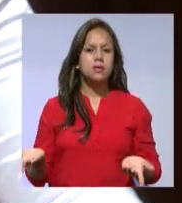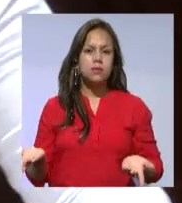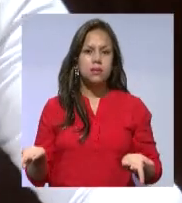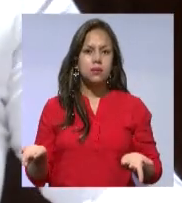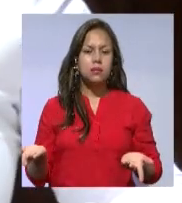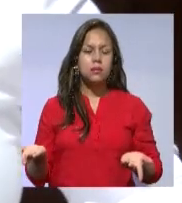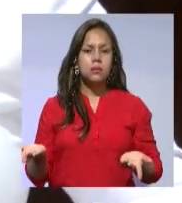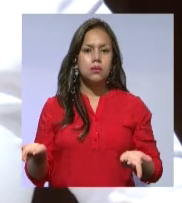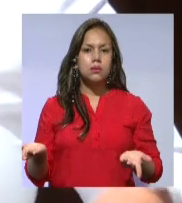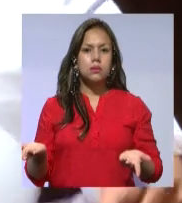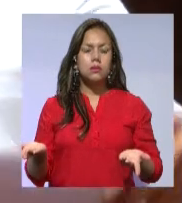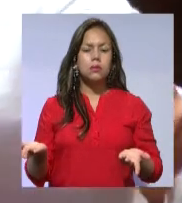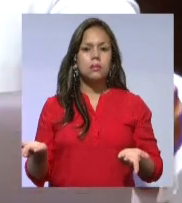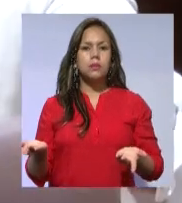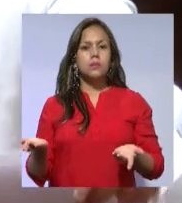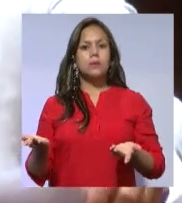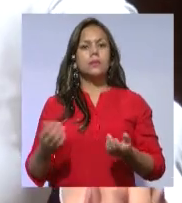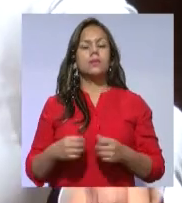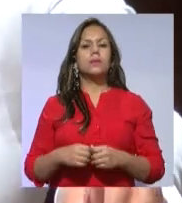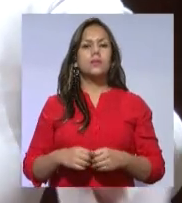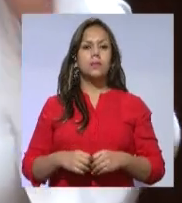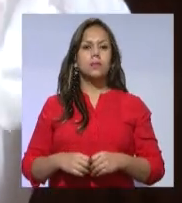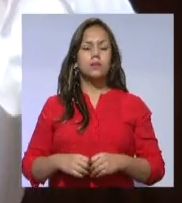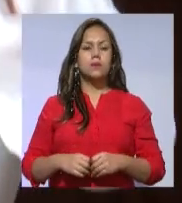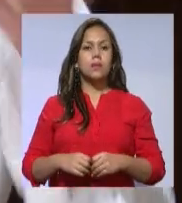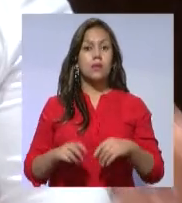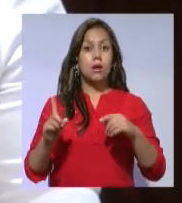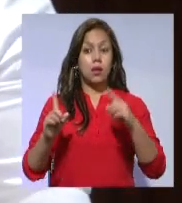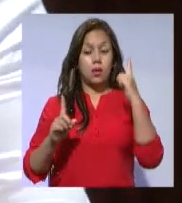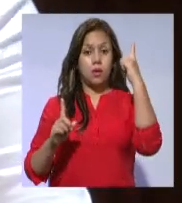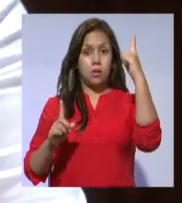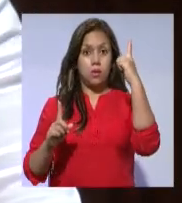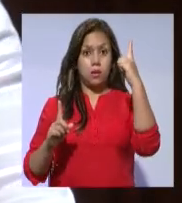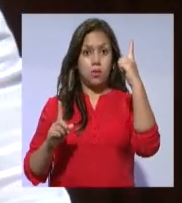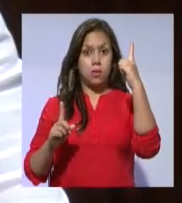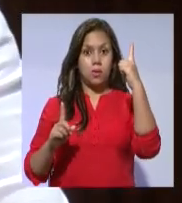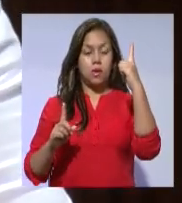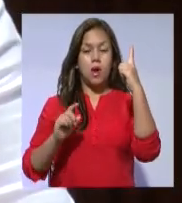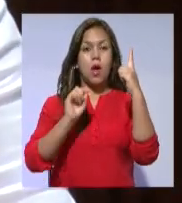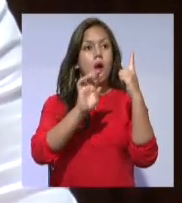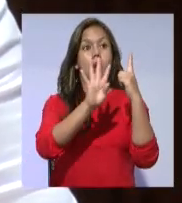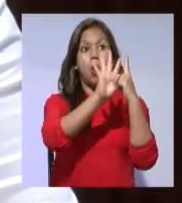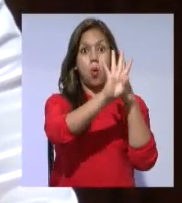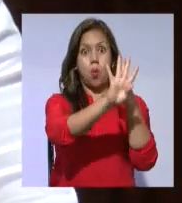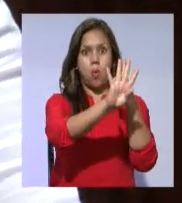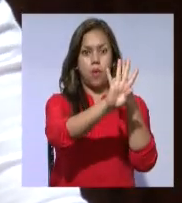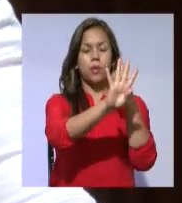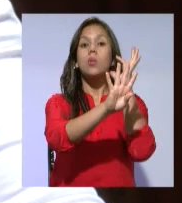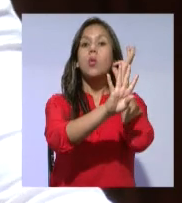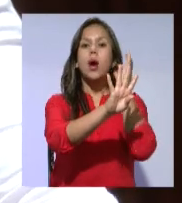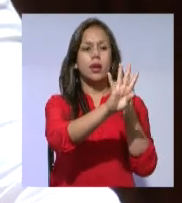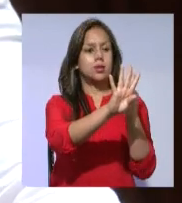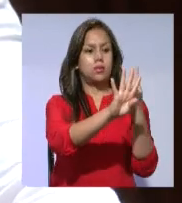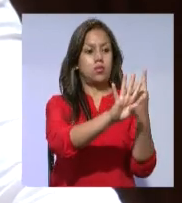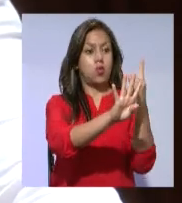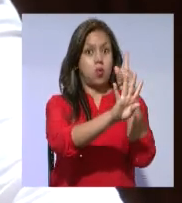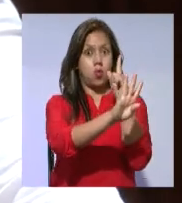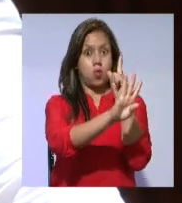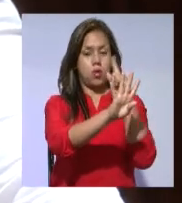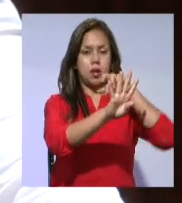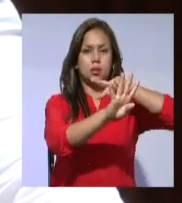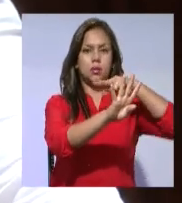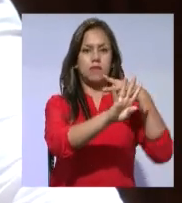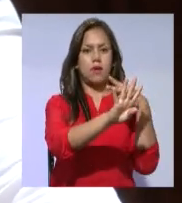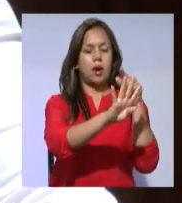eso qué significa que una de cada cuatro mujeres accede al crédito